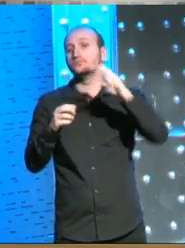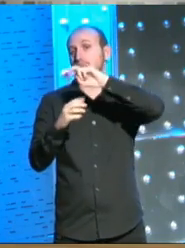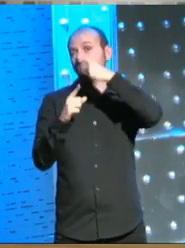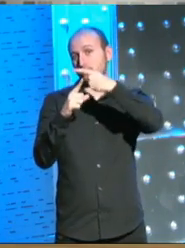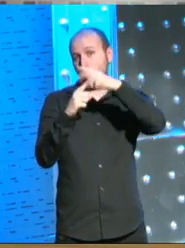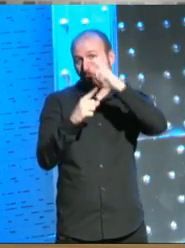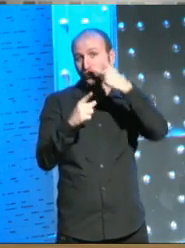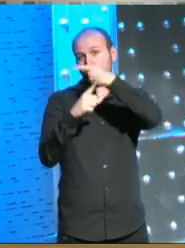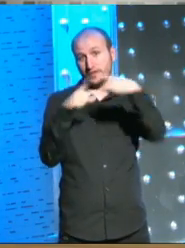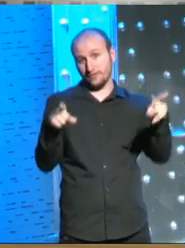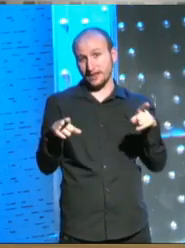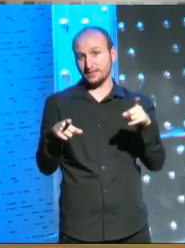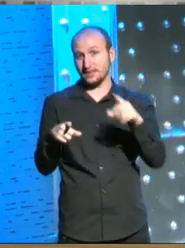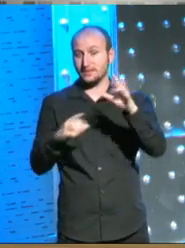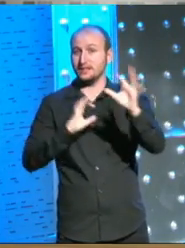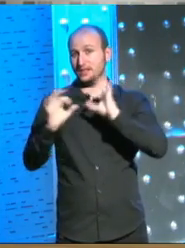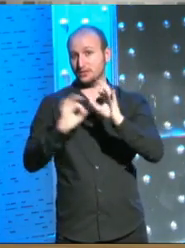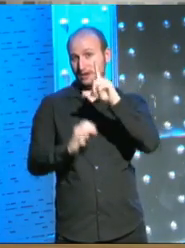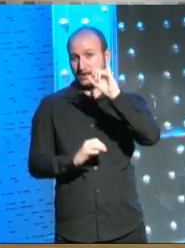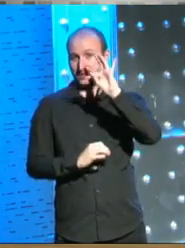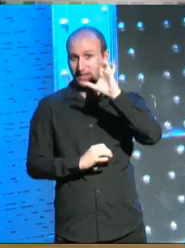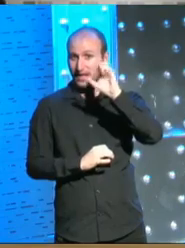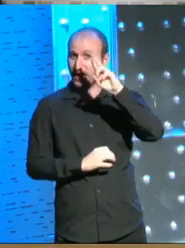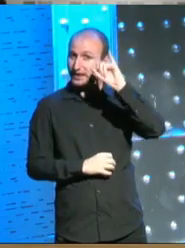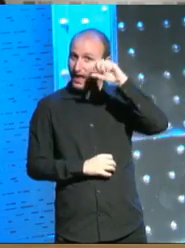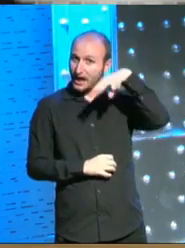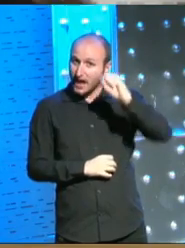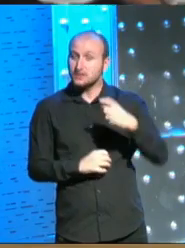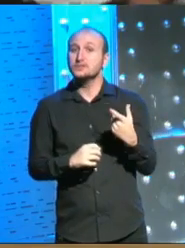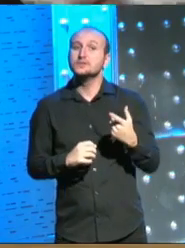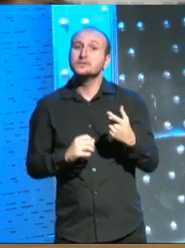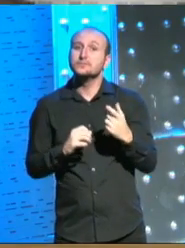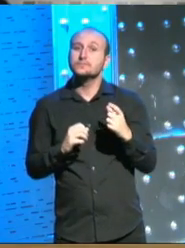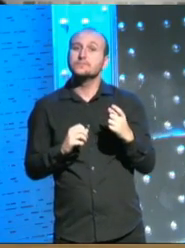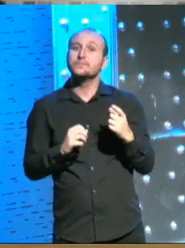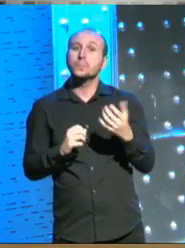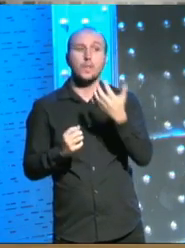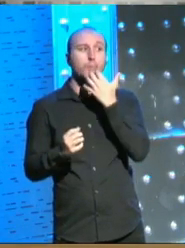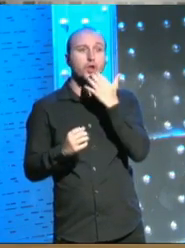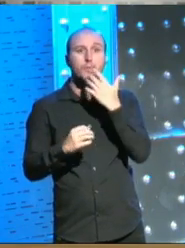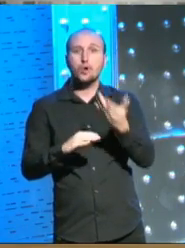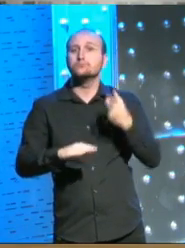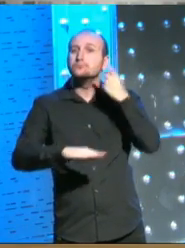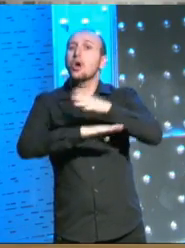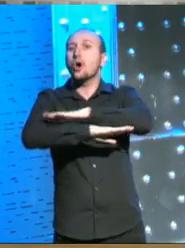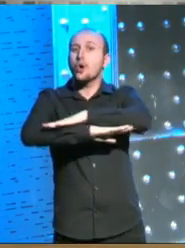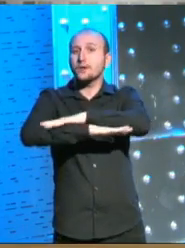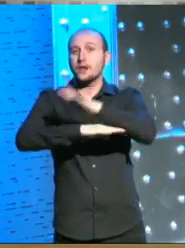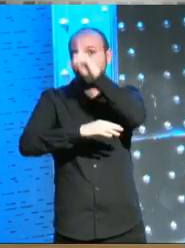al escenario del formato de teatro a la italiana. Si no, le habría podido pedir una cosa como ocurrió en los años 50, que en cambio de